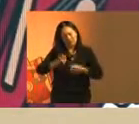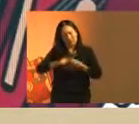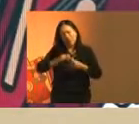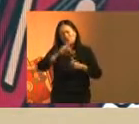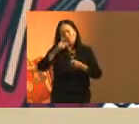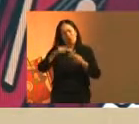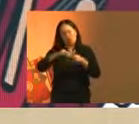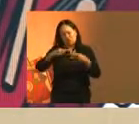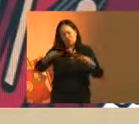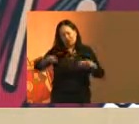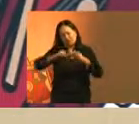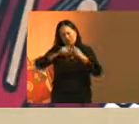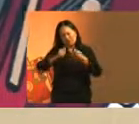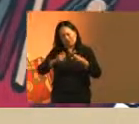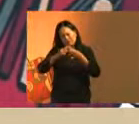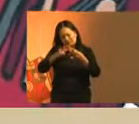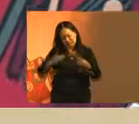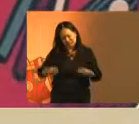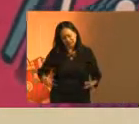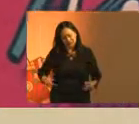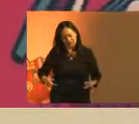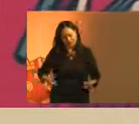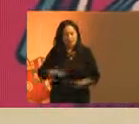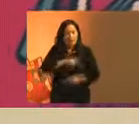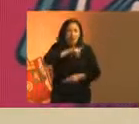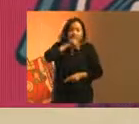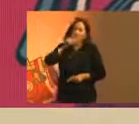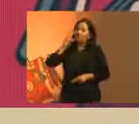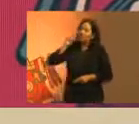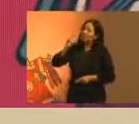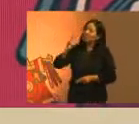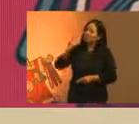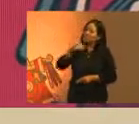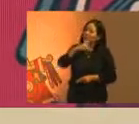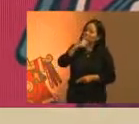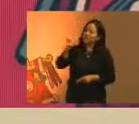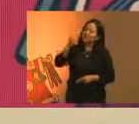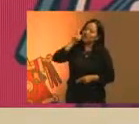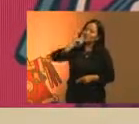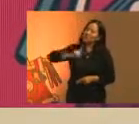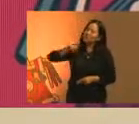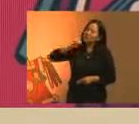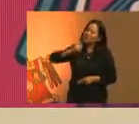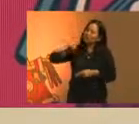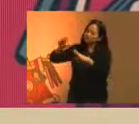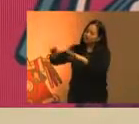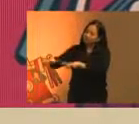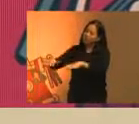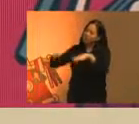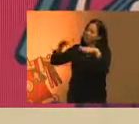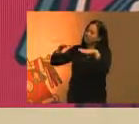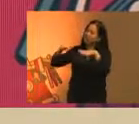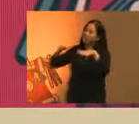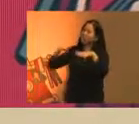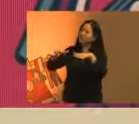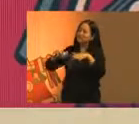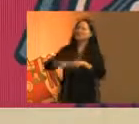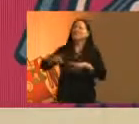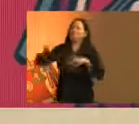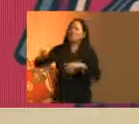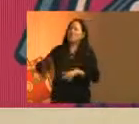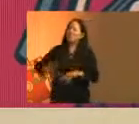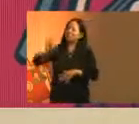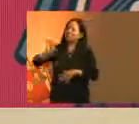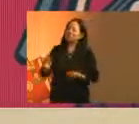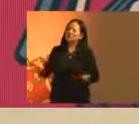frágil y tierno y después vi así en mujer es plantarle cara al invierno tejiéndose unas a otras como el rebozo más